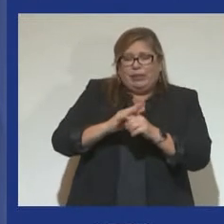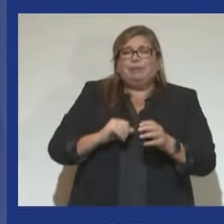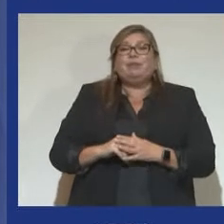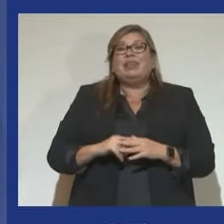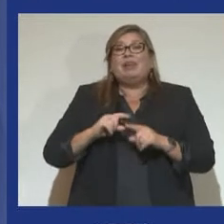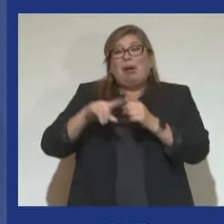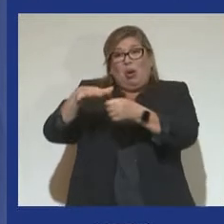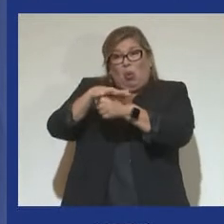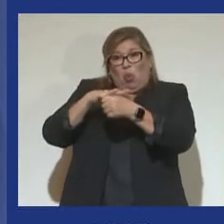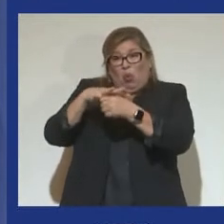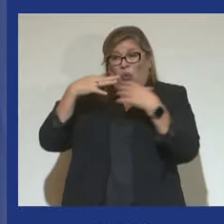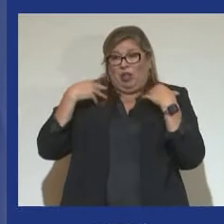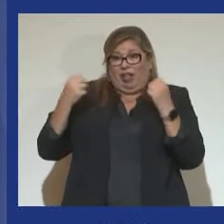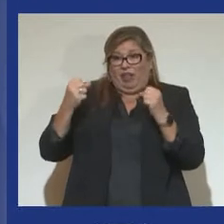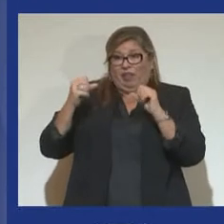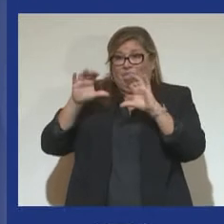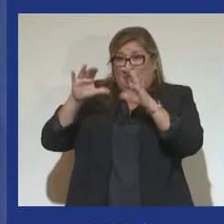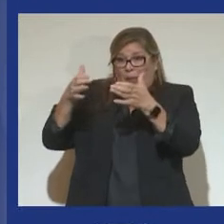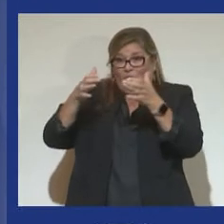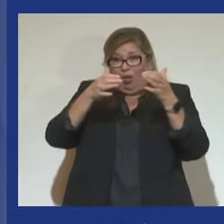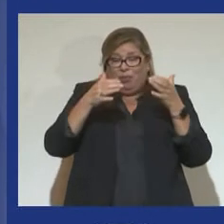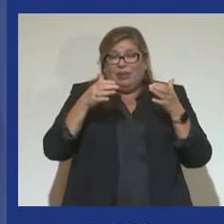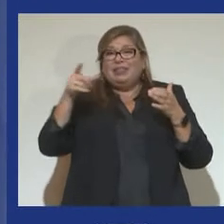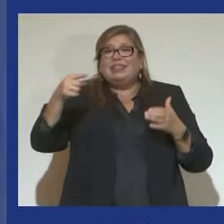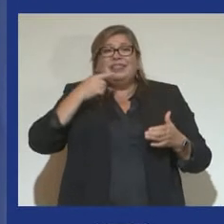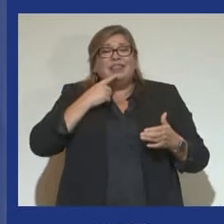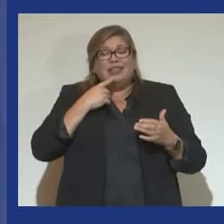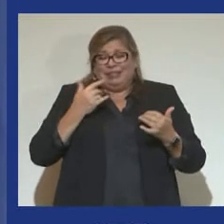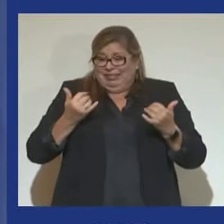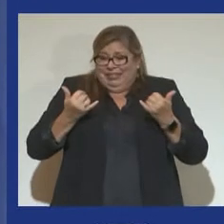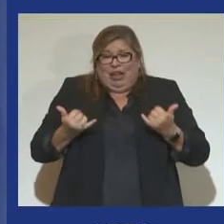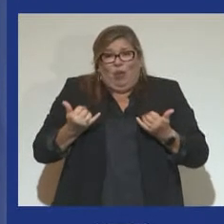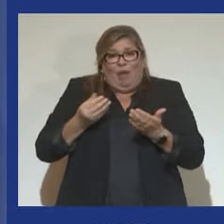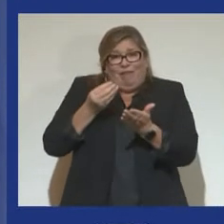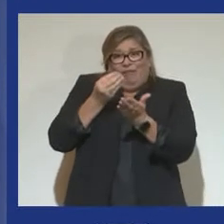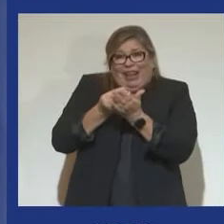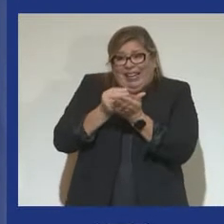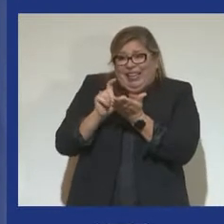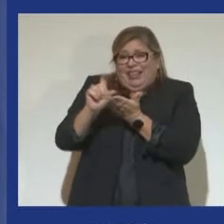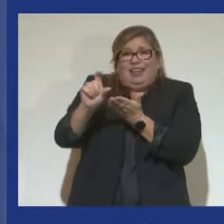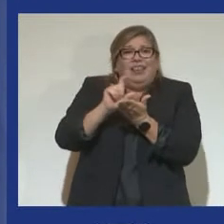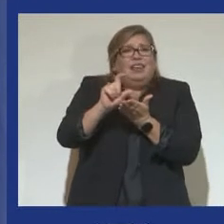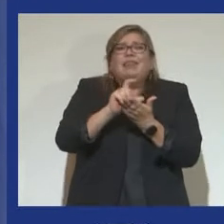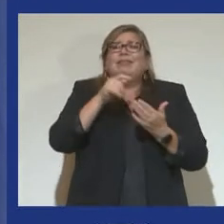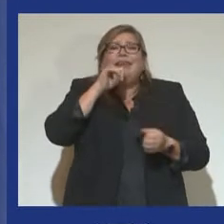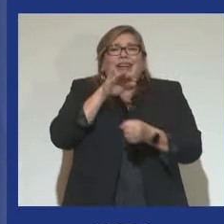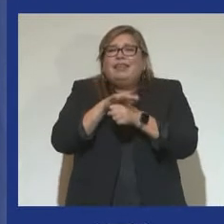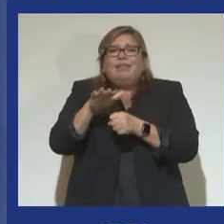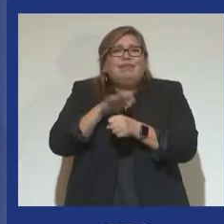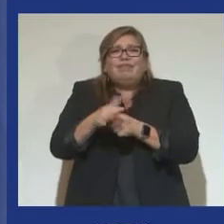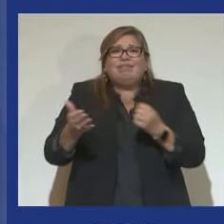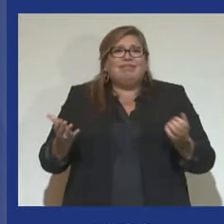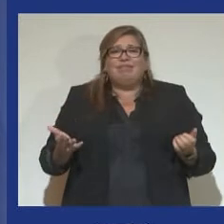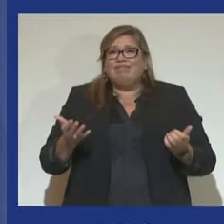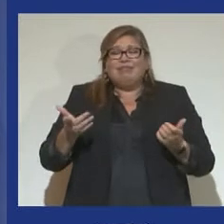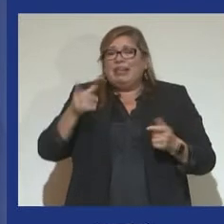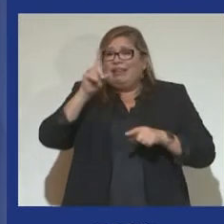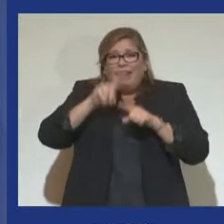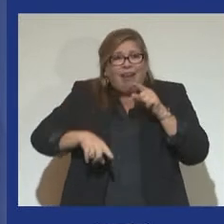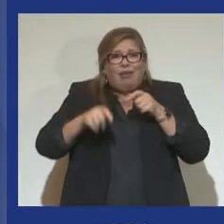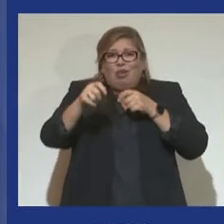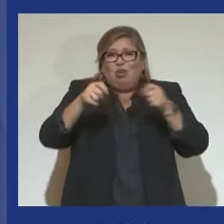a la vanguardia el departamento de salubridad y líderes locales dicen que la fórmula existente en el suficiente